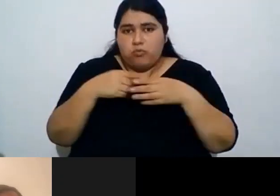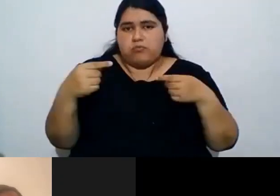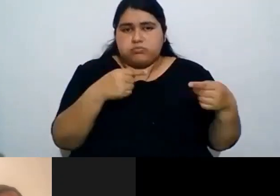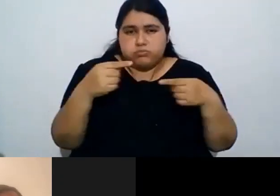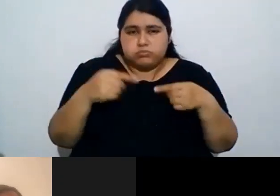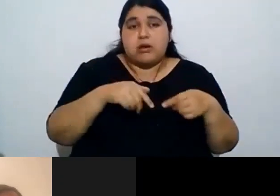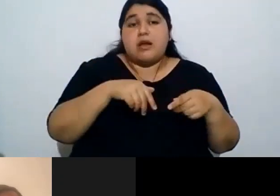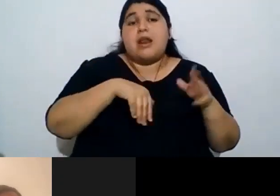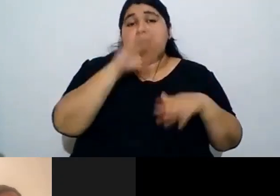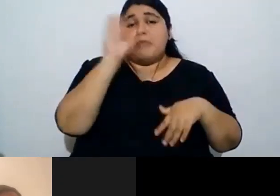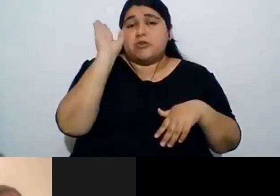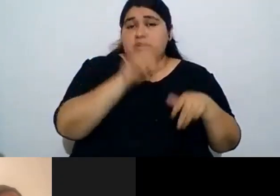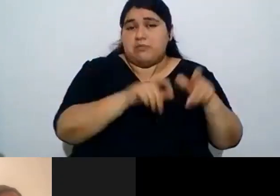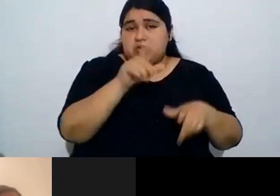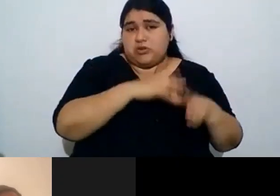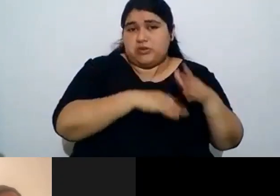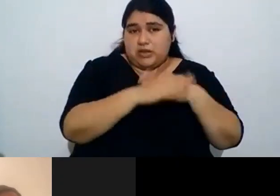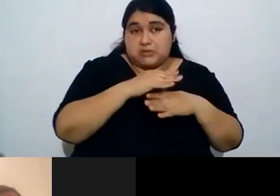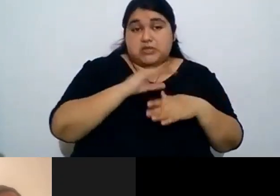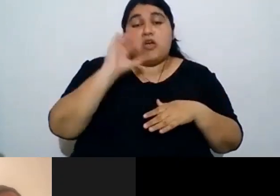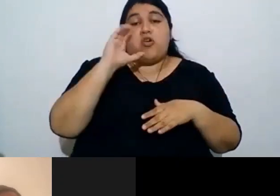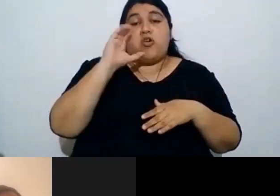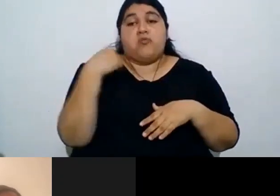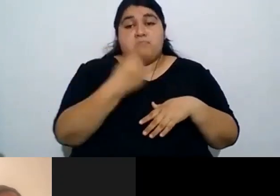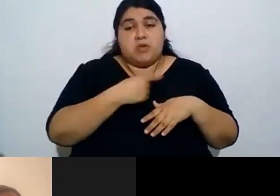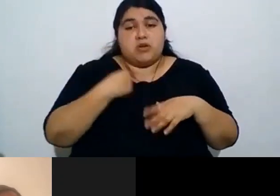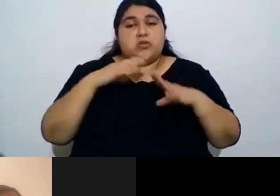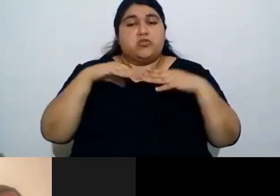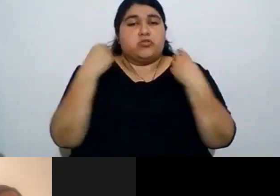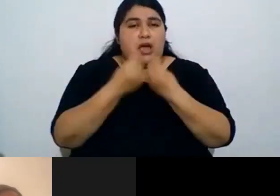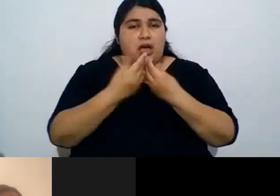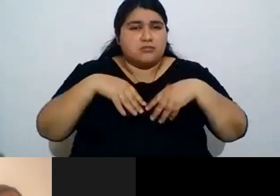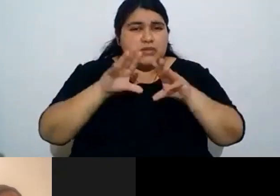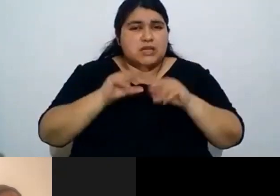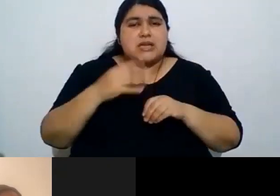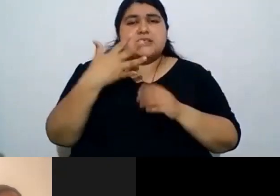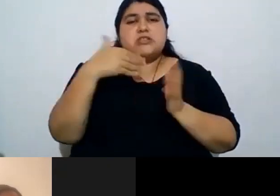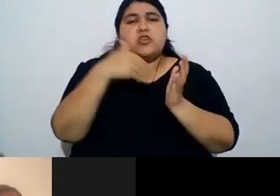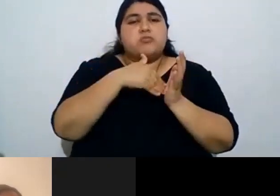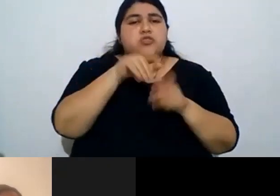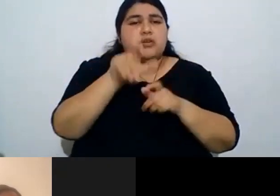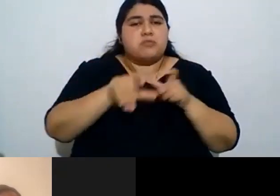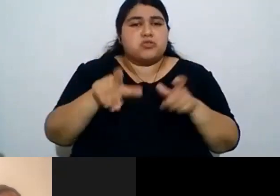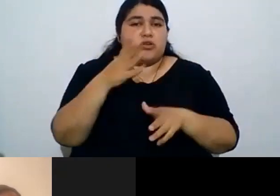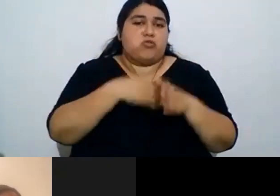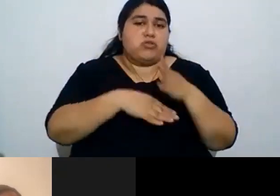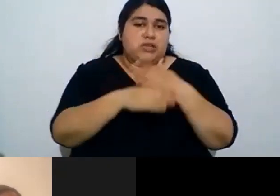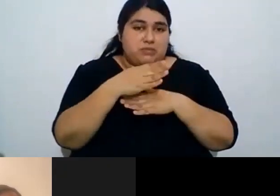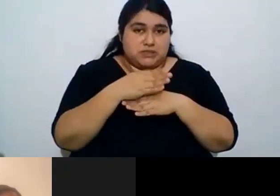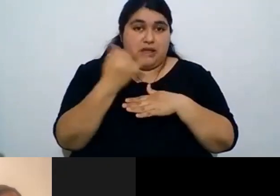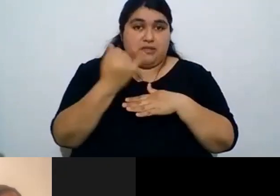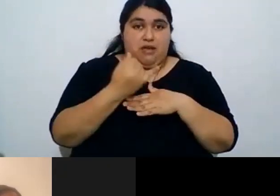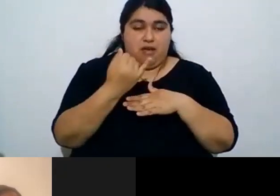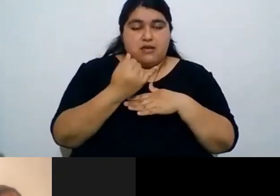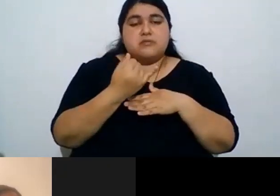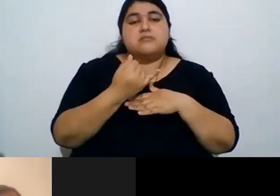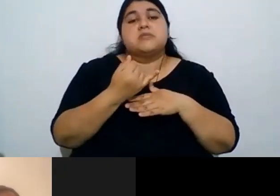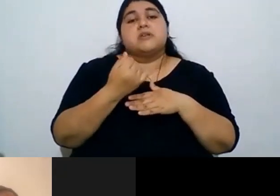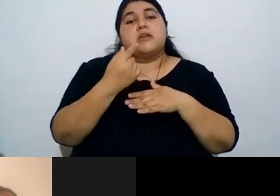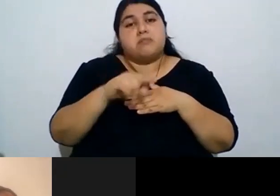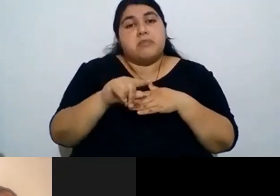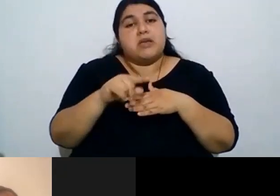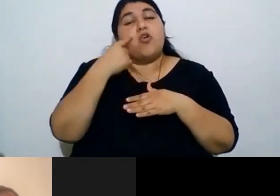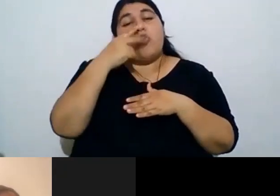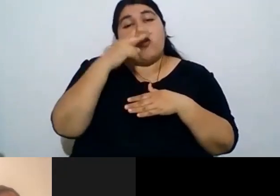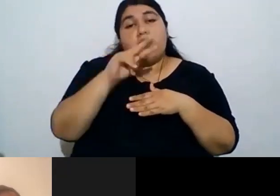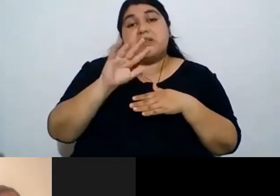personas con discapacidad. En Colombia somos alrededor de 5 millones de personas con discapacidad, pero digamos que los censos del